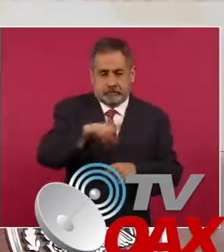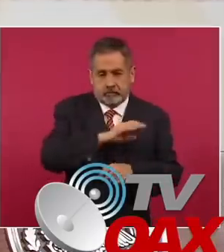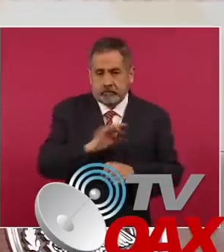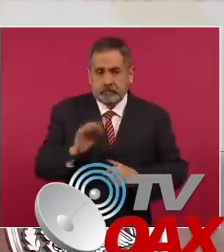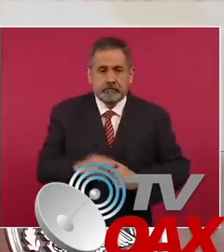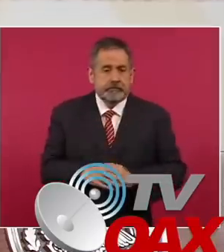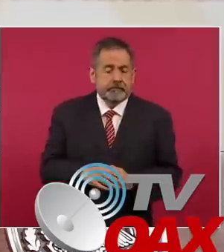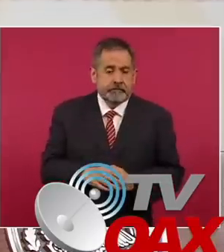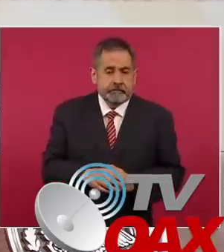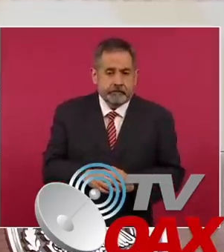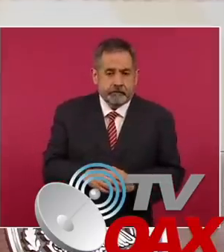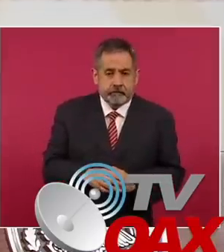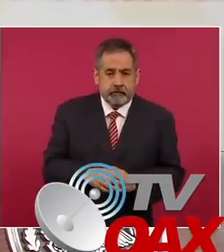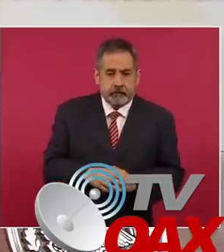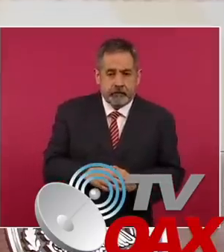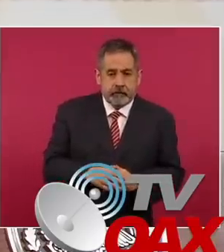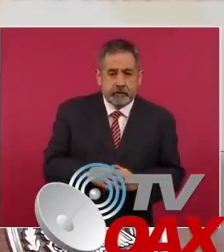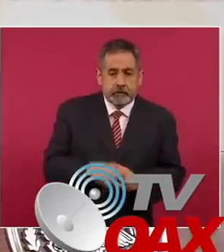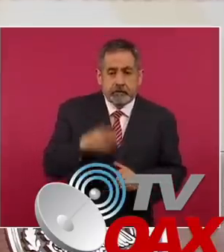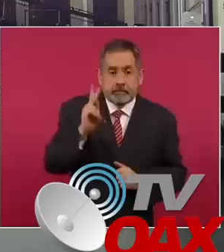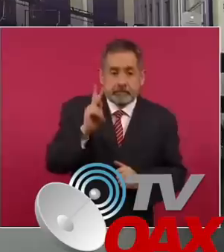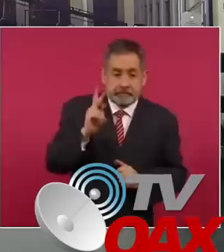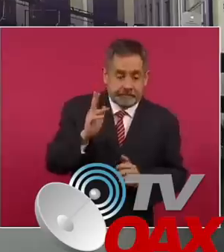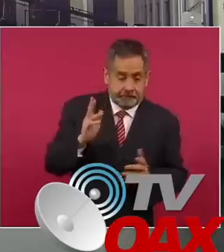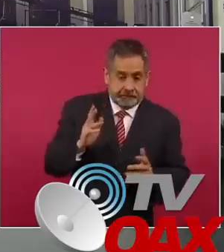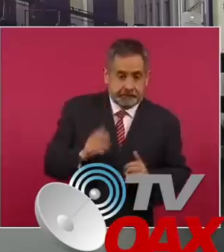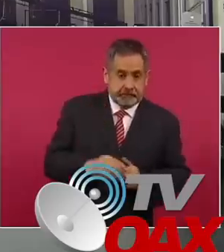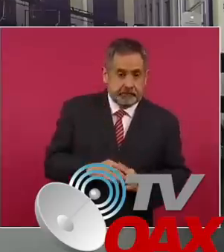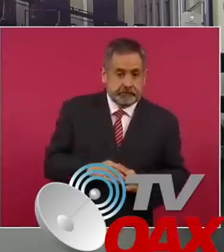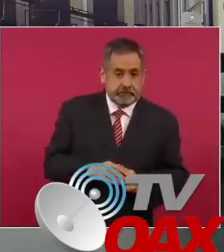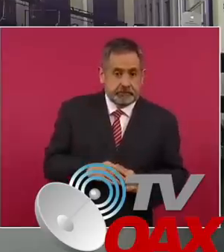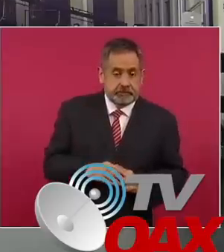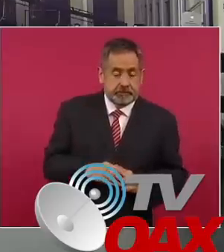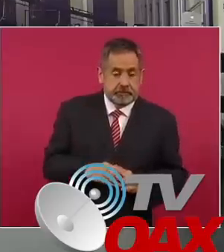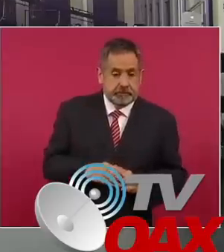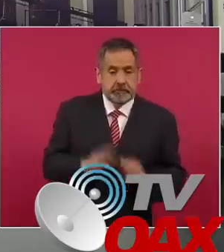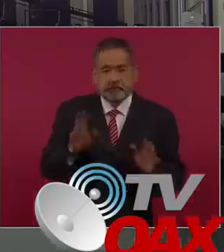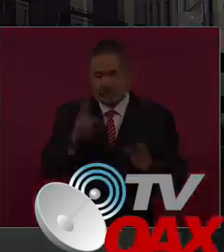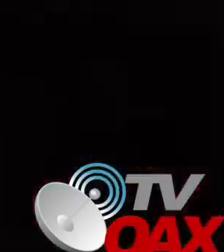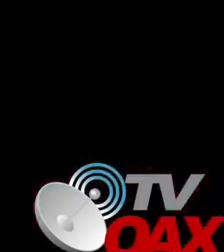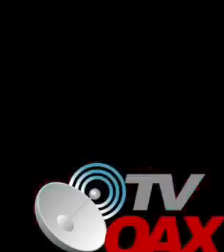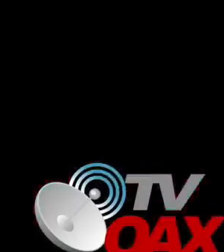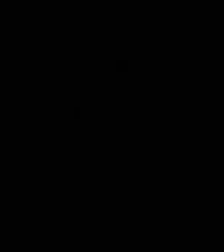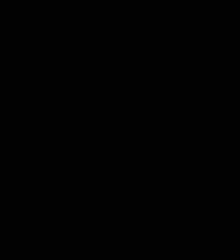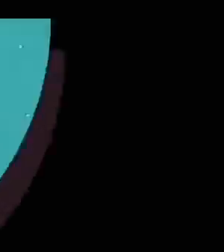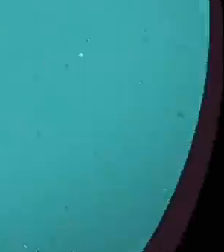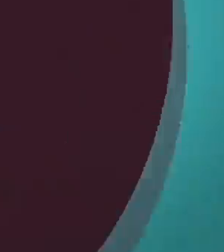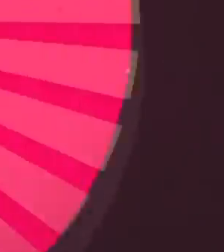pero pues estamos en esto.